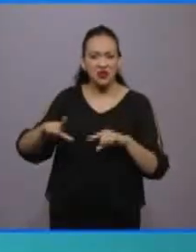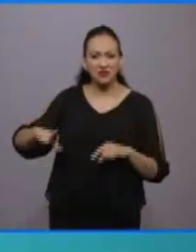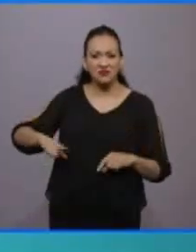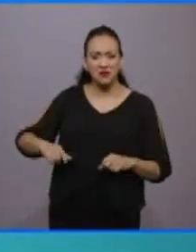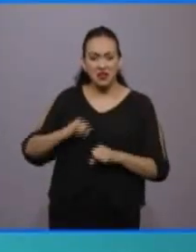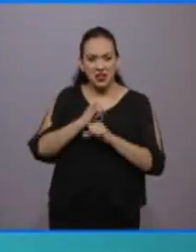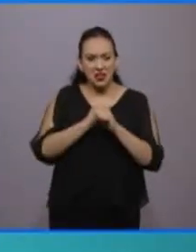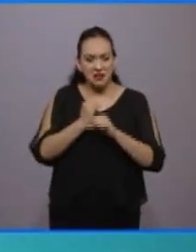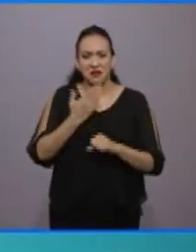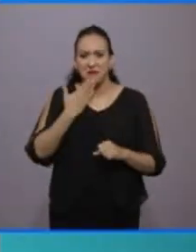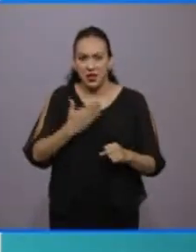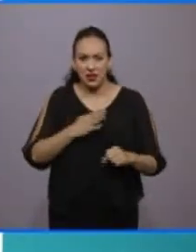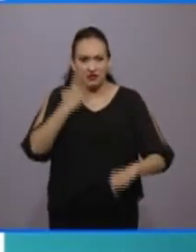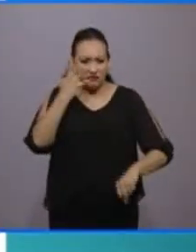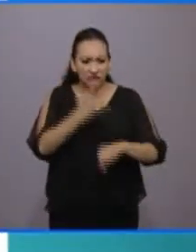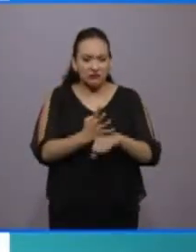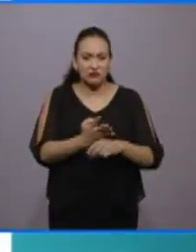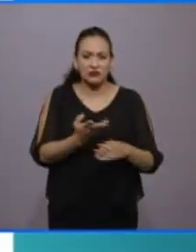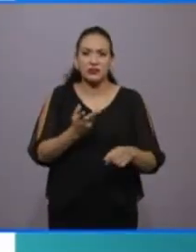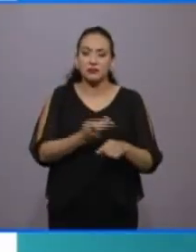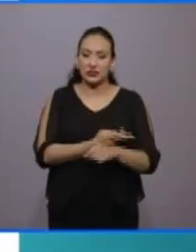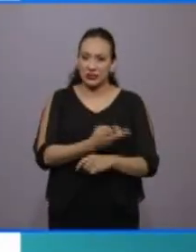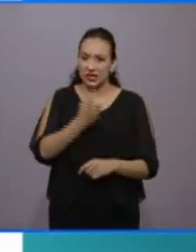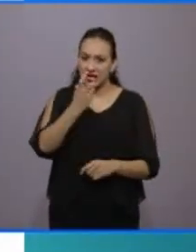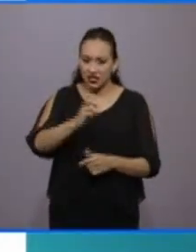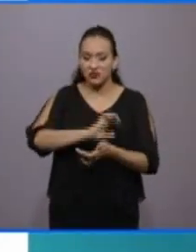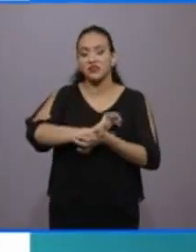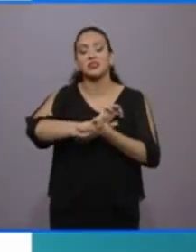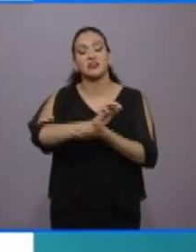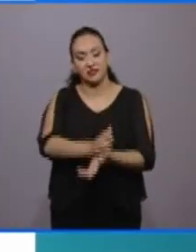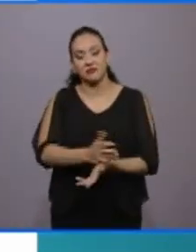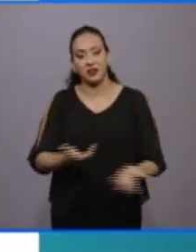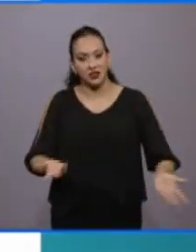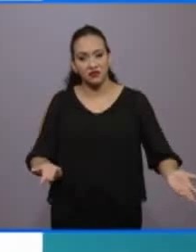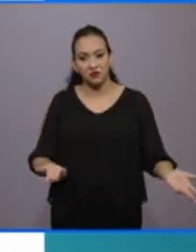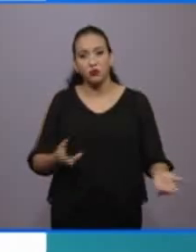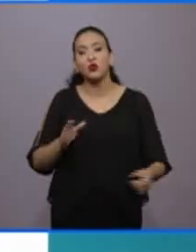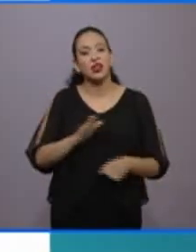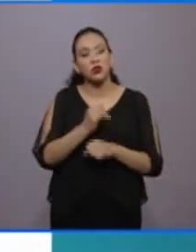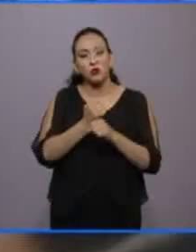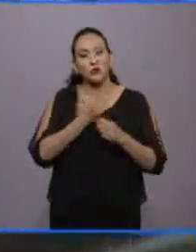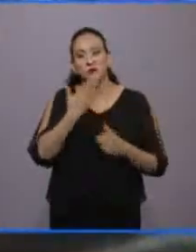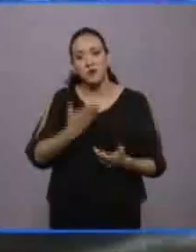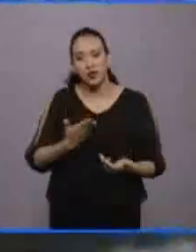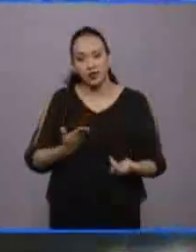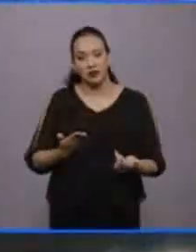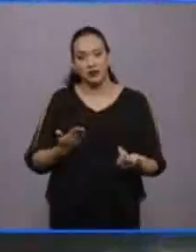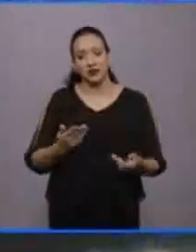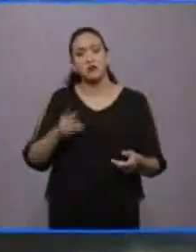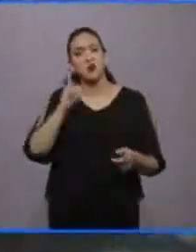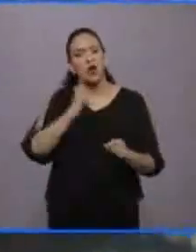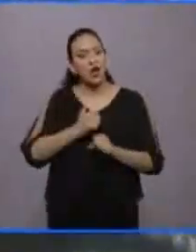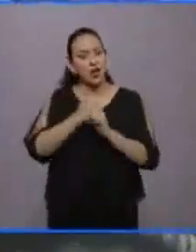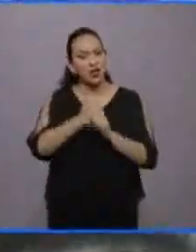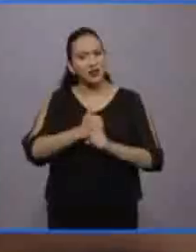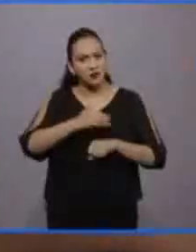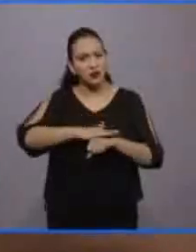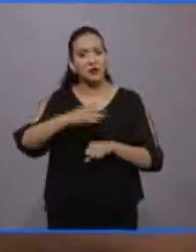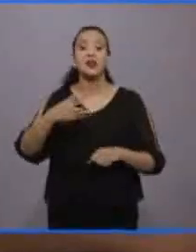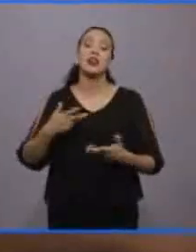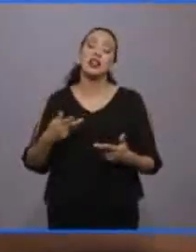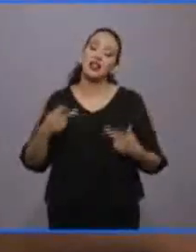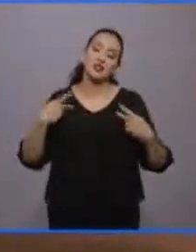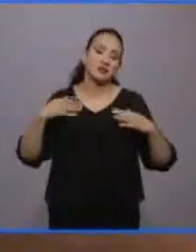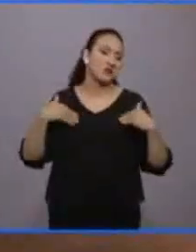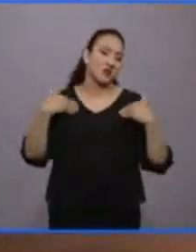investigar y sancionar estos delitos constituye discriminación, facilita el ambiente de impunidad y aumenta la desconfianza en